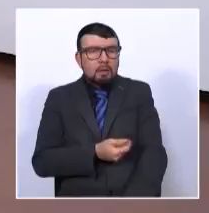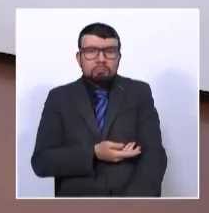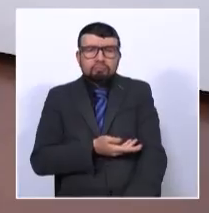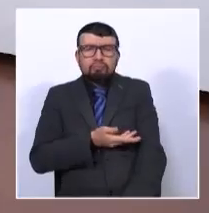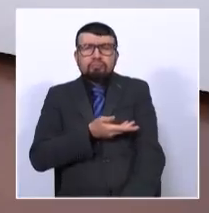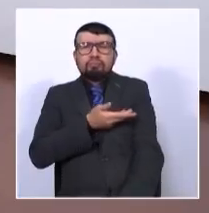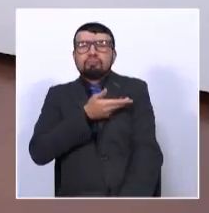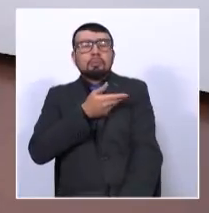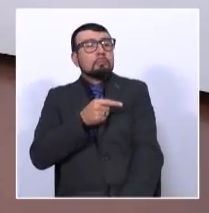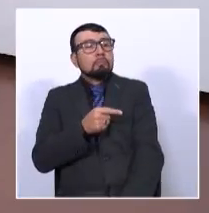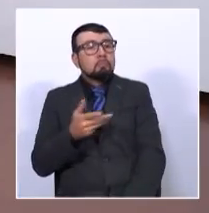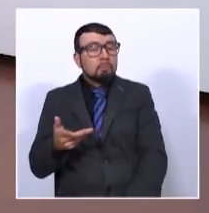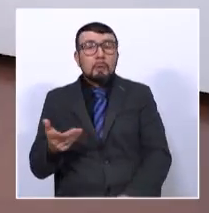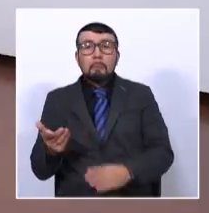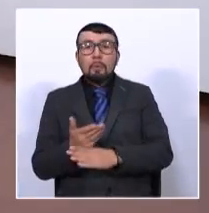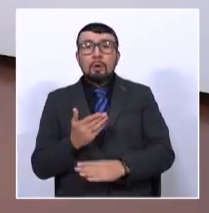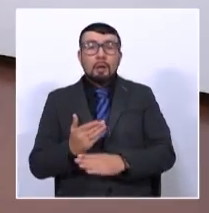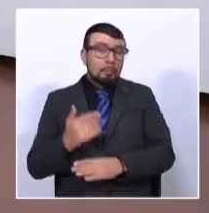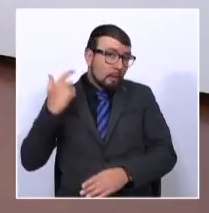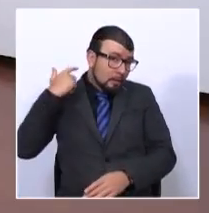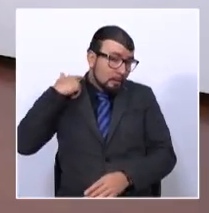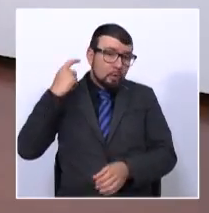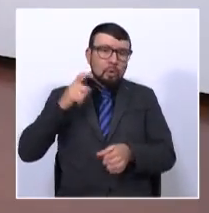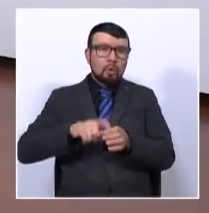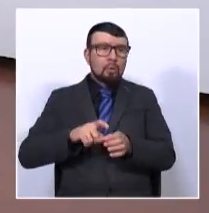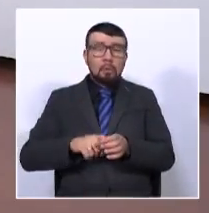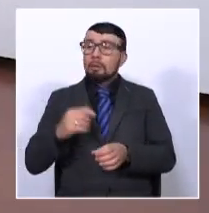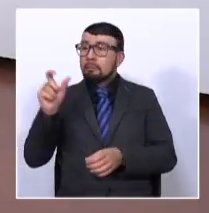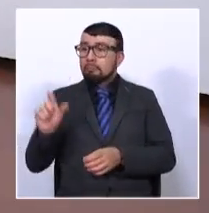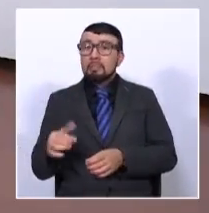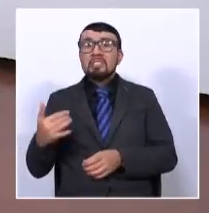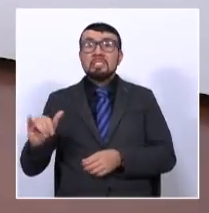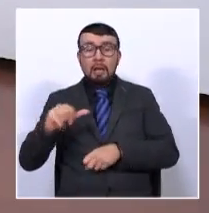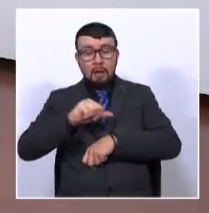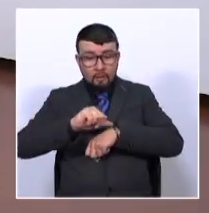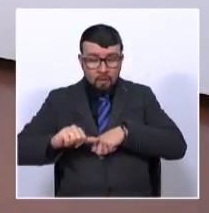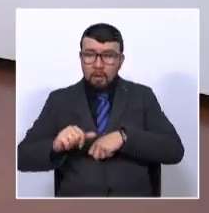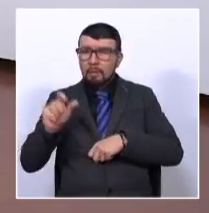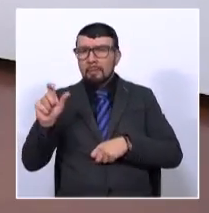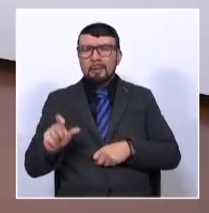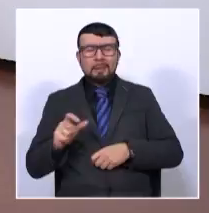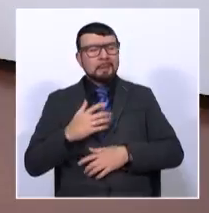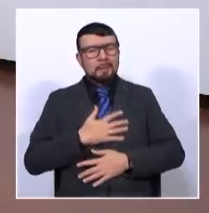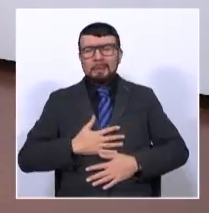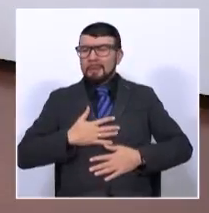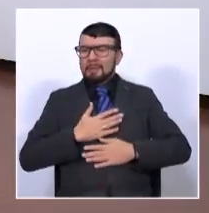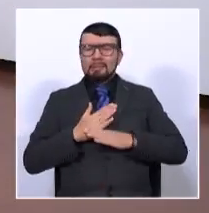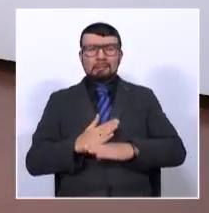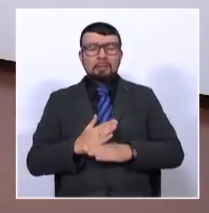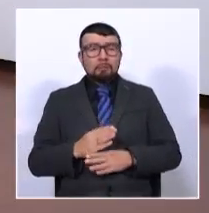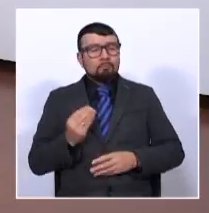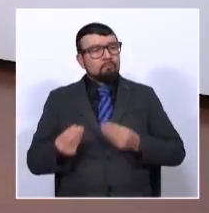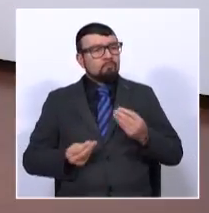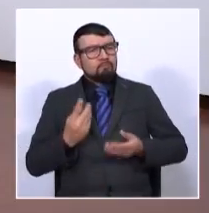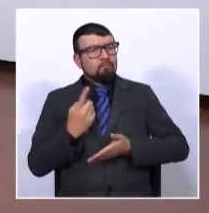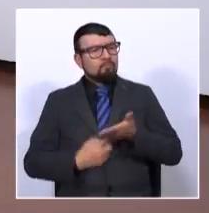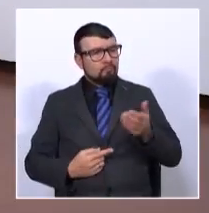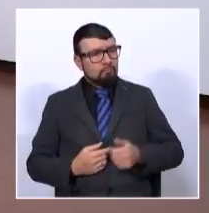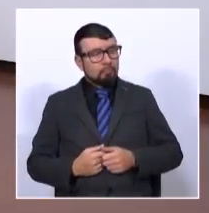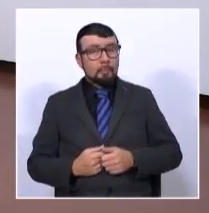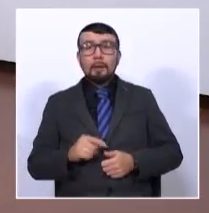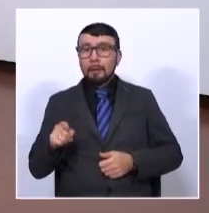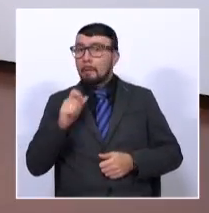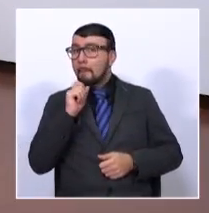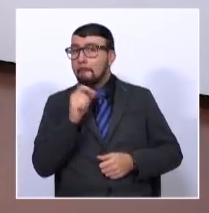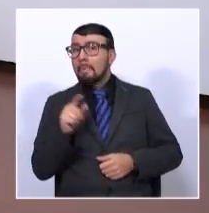problema de la columna cuando ya fue operada y la persona sigue incomodándole? La pregunta de Edwin Steven era la